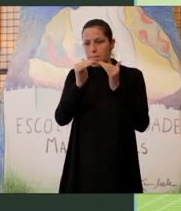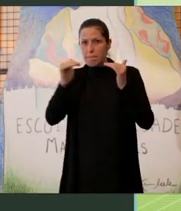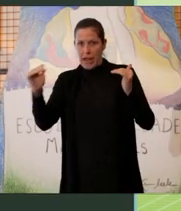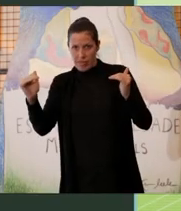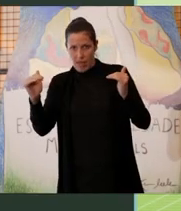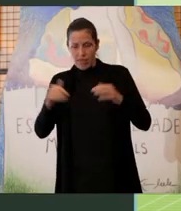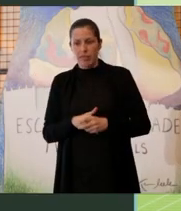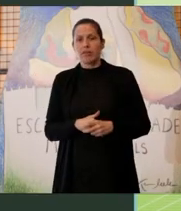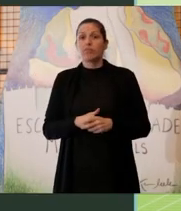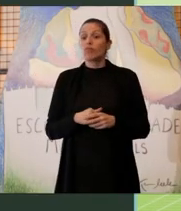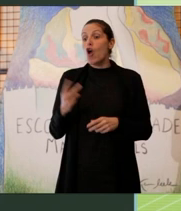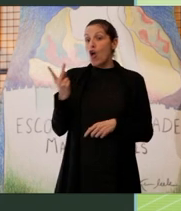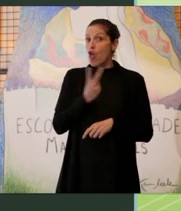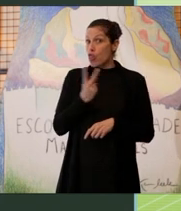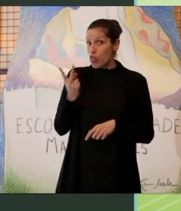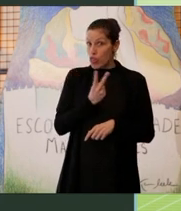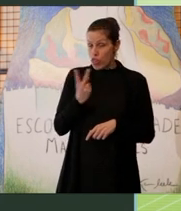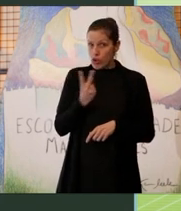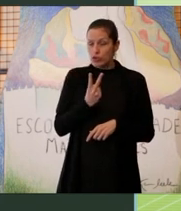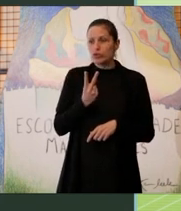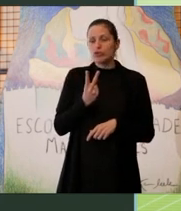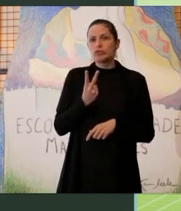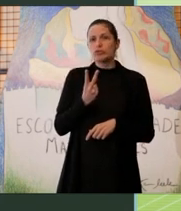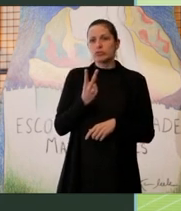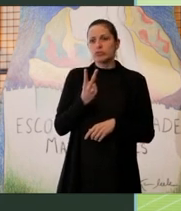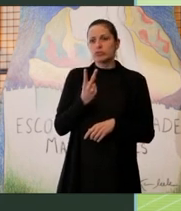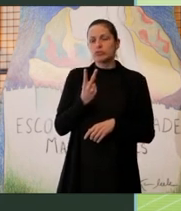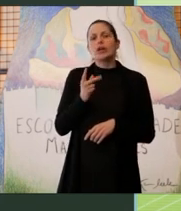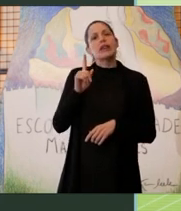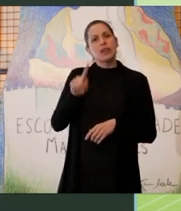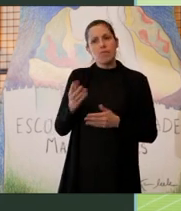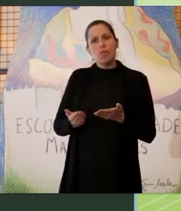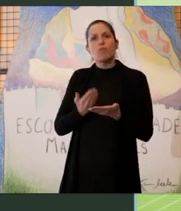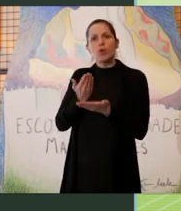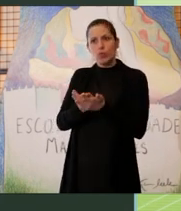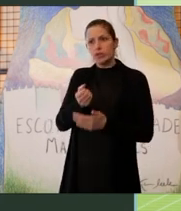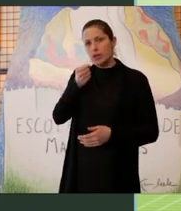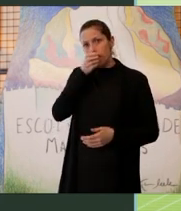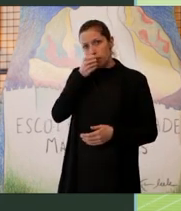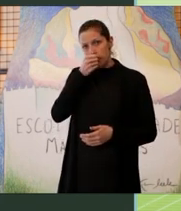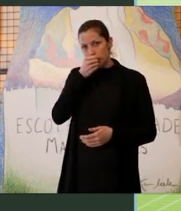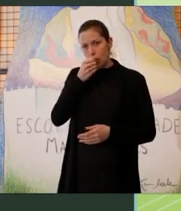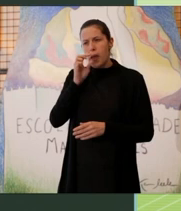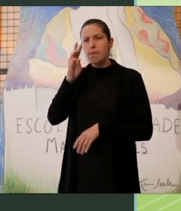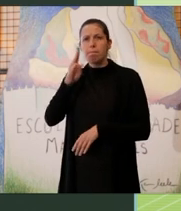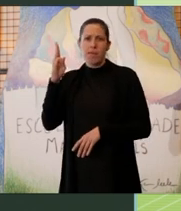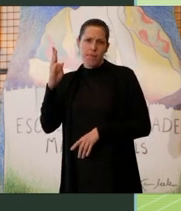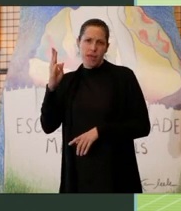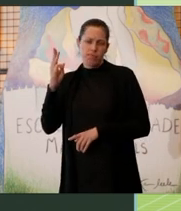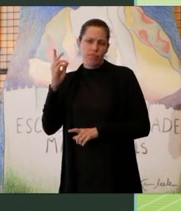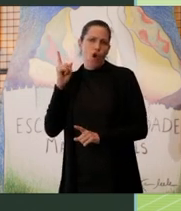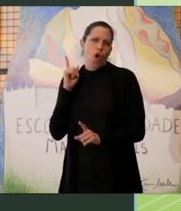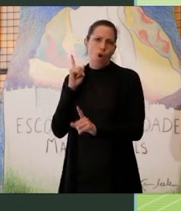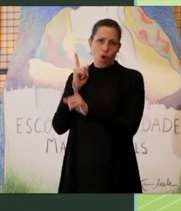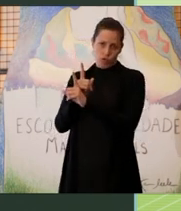aprobada en baleares y en Castilla en la Mancha y en la propuesta del psoe el partido popular se opu en